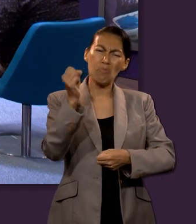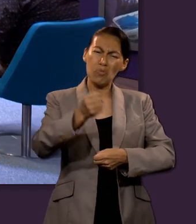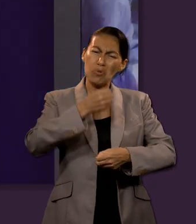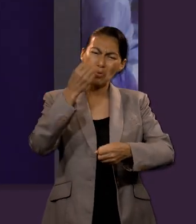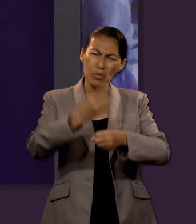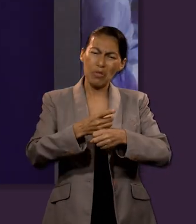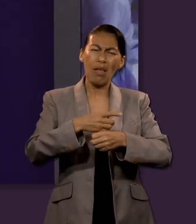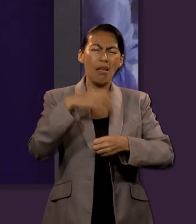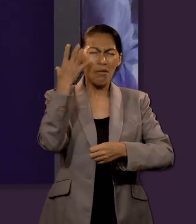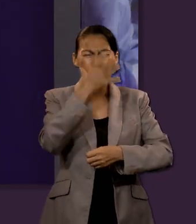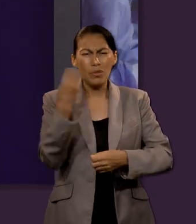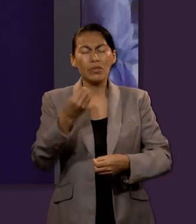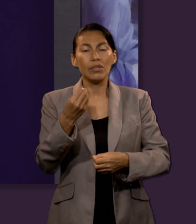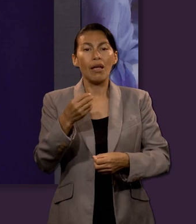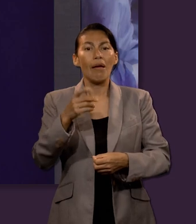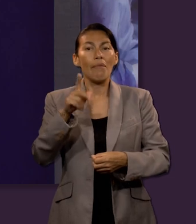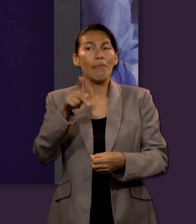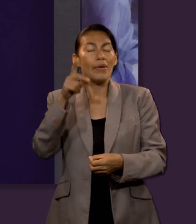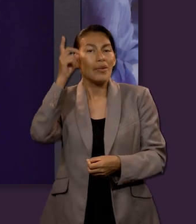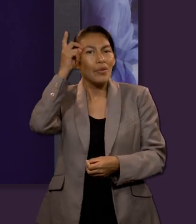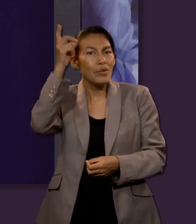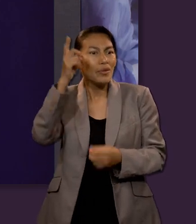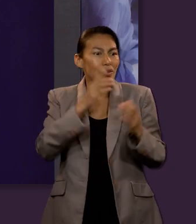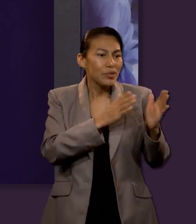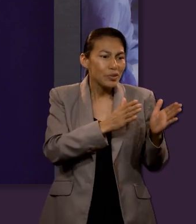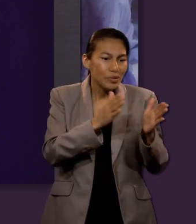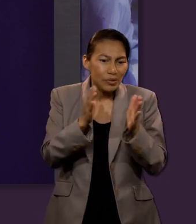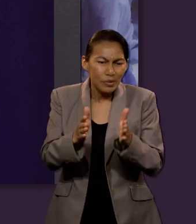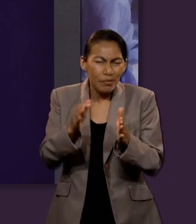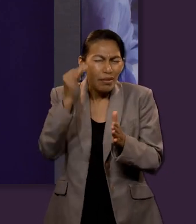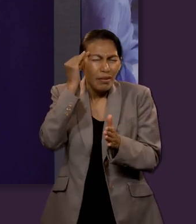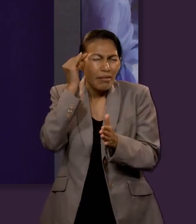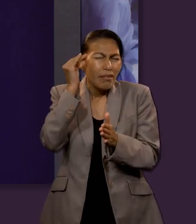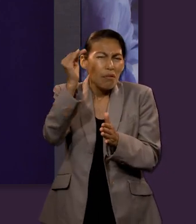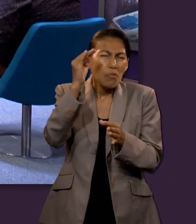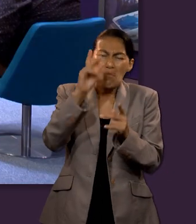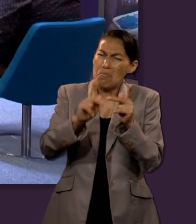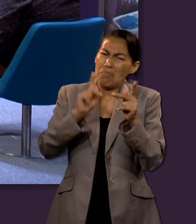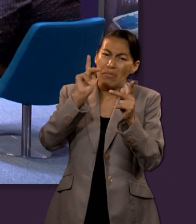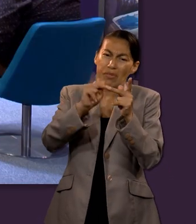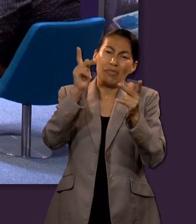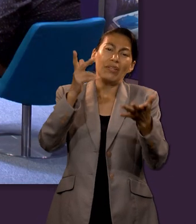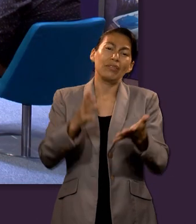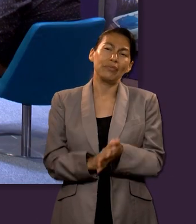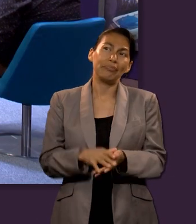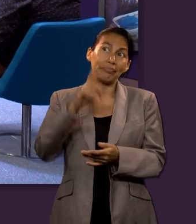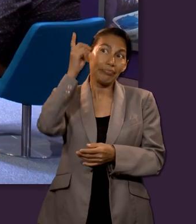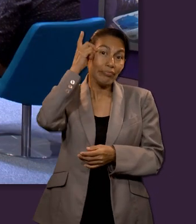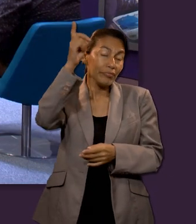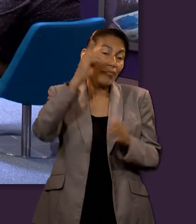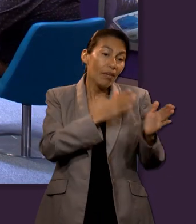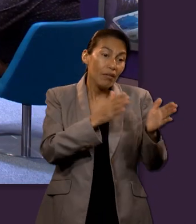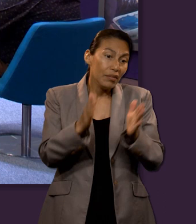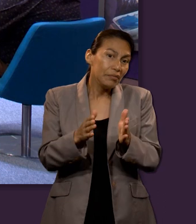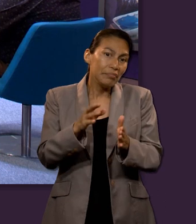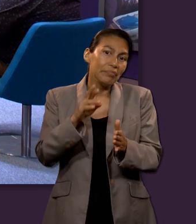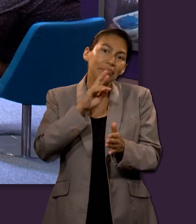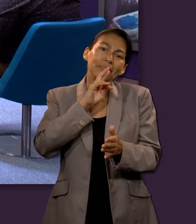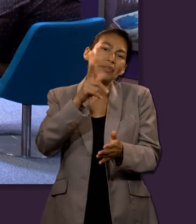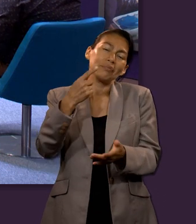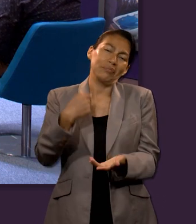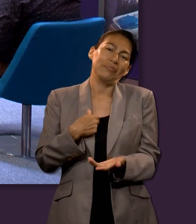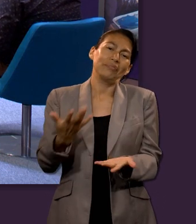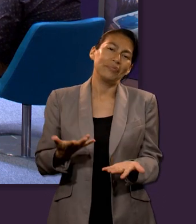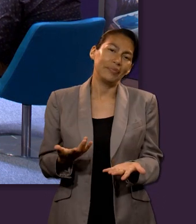una oportunidad muy grande sin saber que los tiempos de dios son son perfectos y él tiene un plan mejor para nosotros a lo mejor